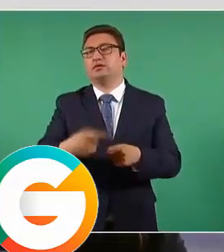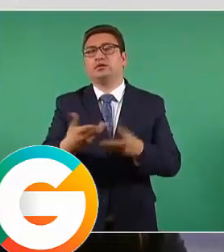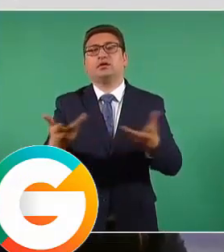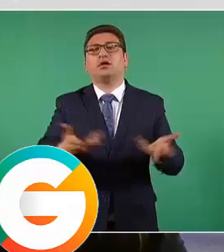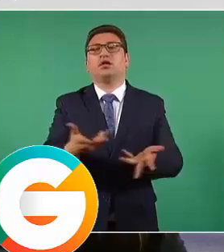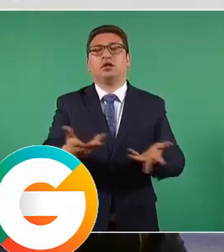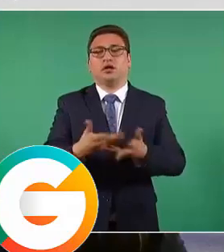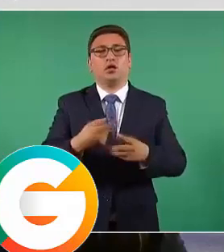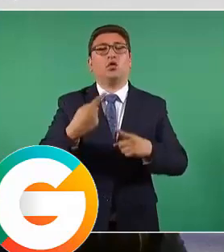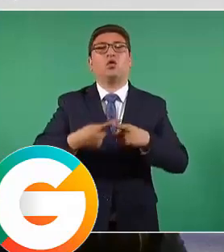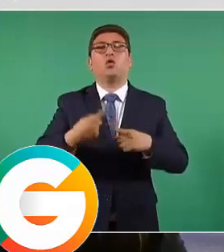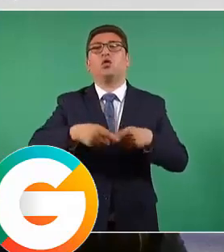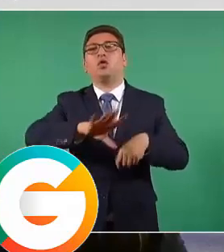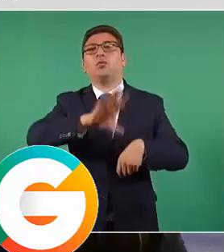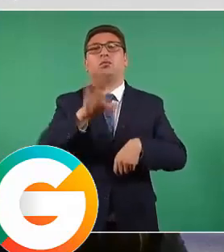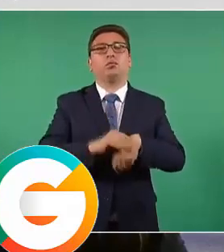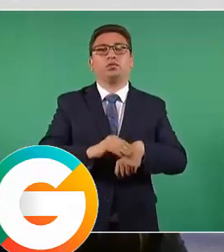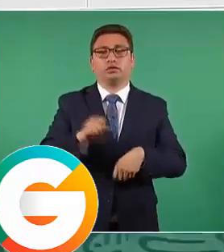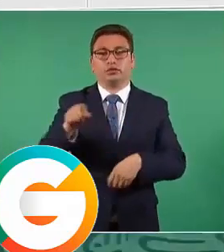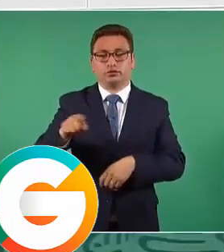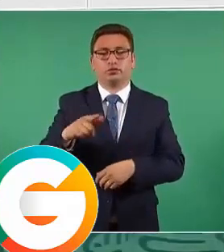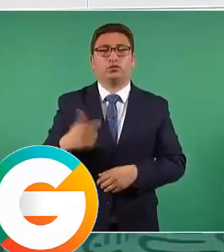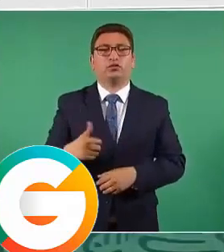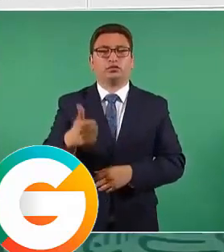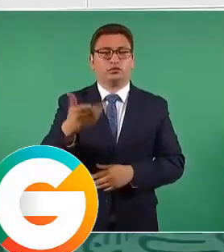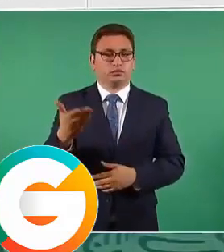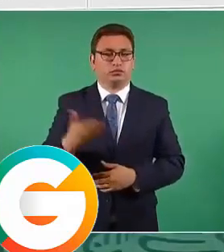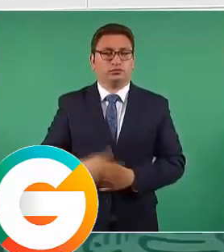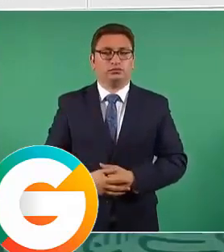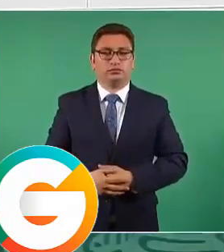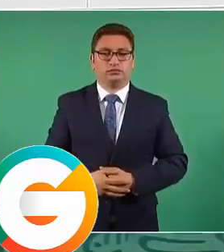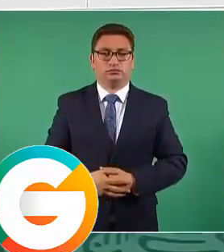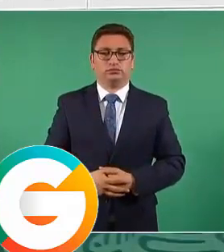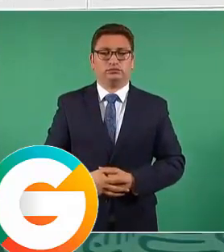¿O quién la toleró en Guanajuato?